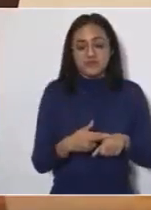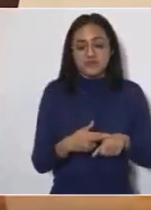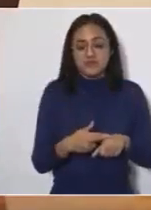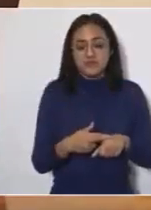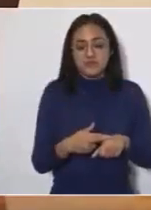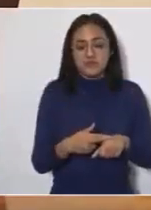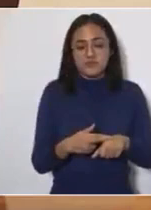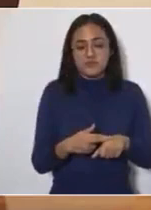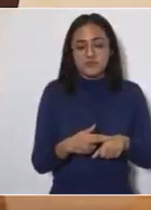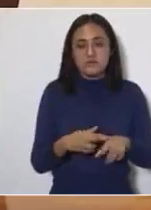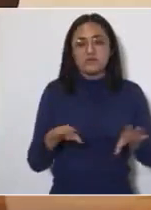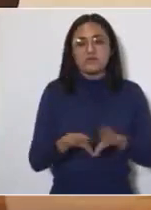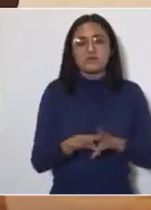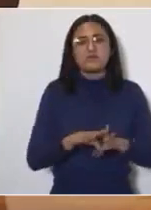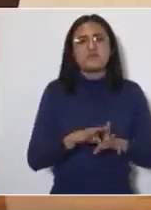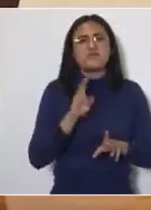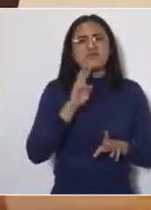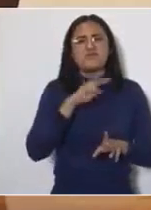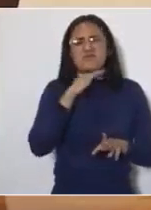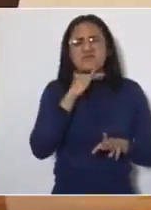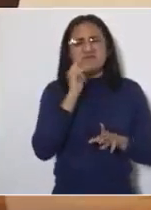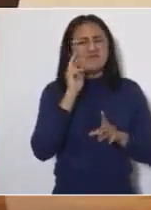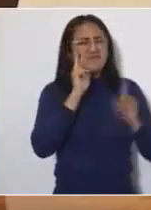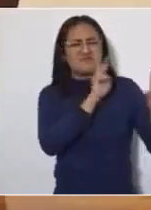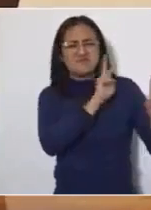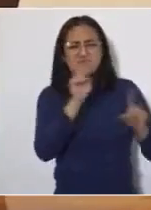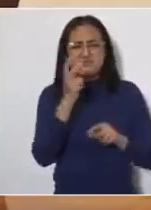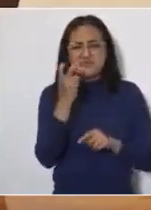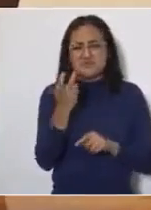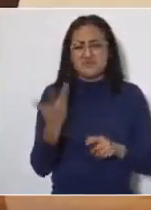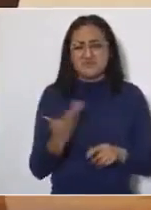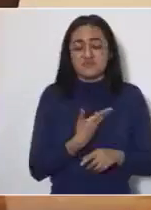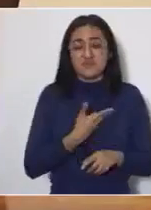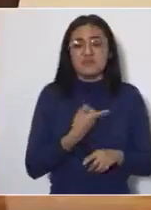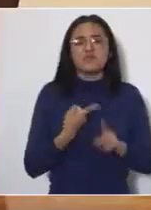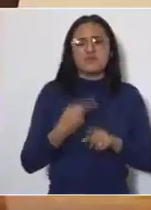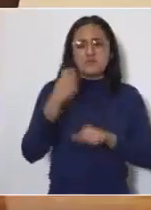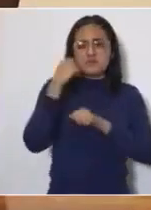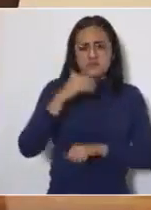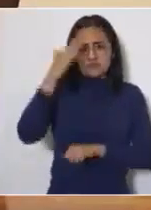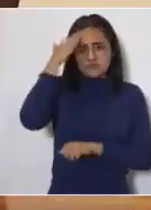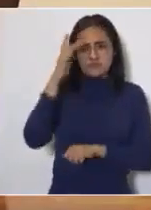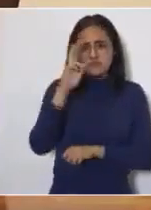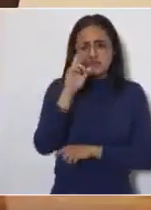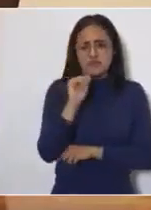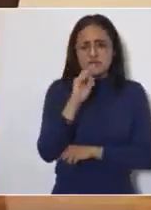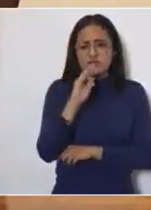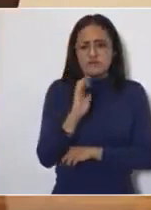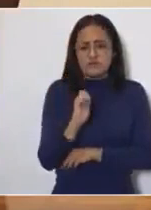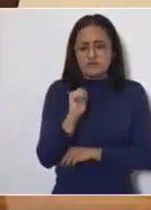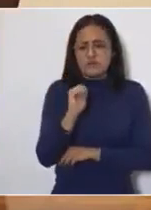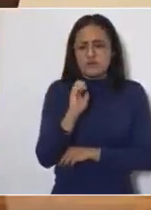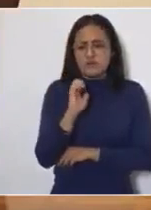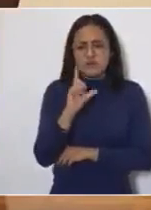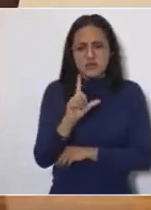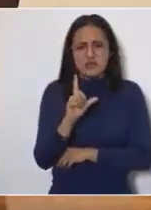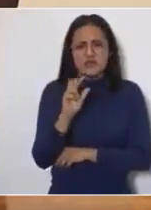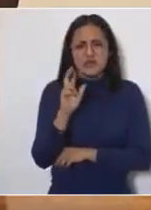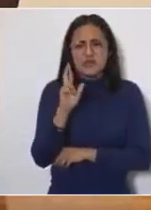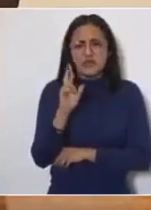de contaminación visual a una cosa que se llama la encabeza rafael reinos